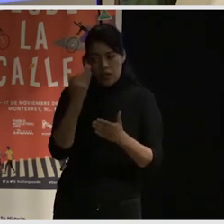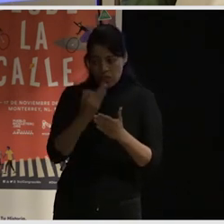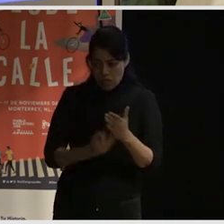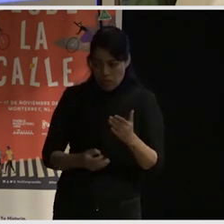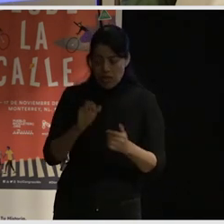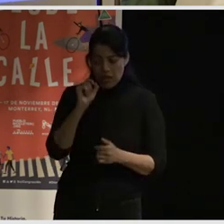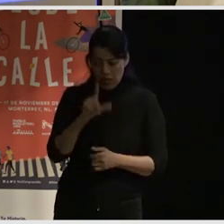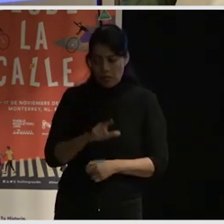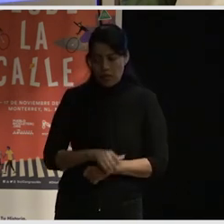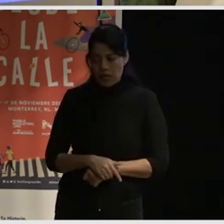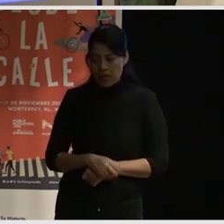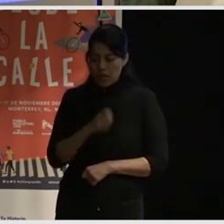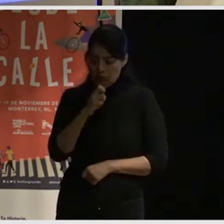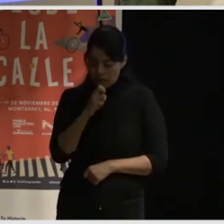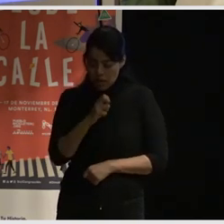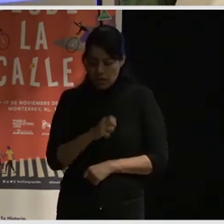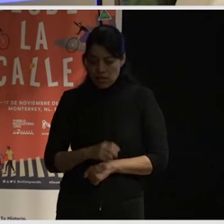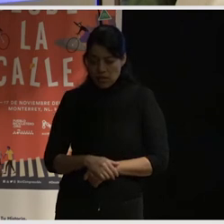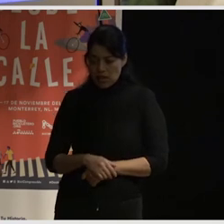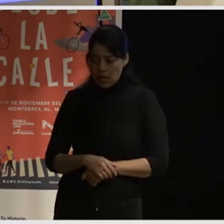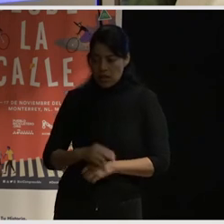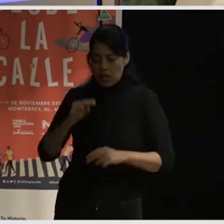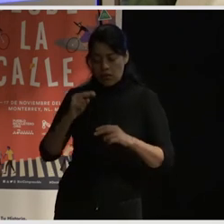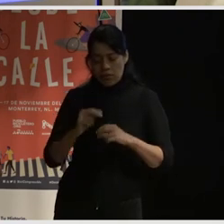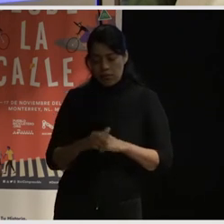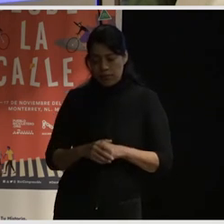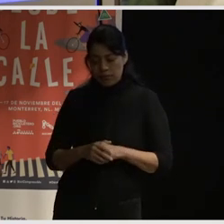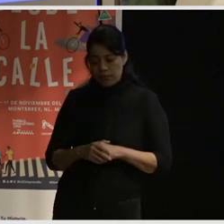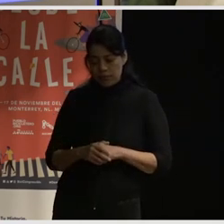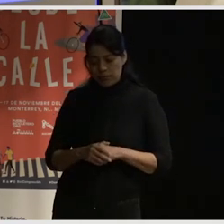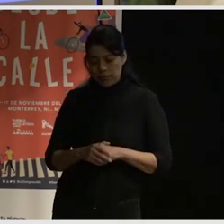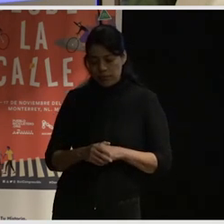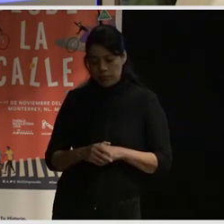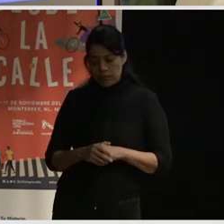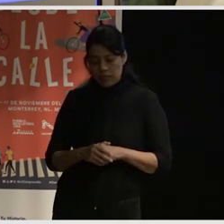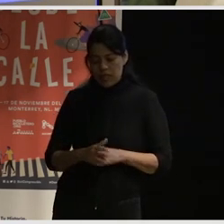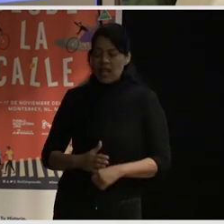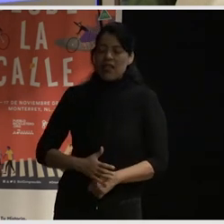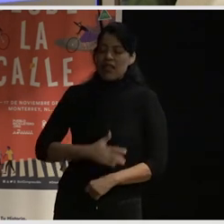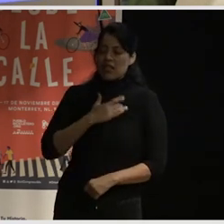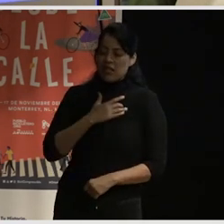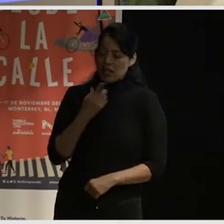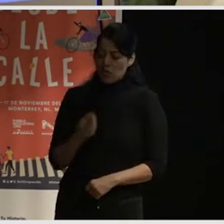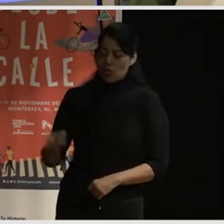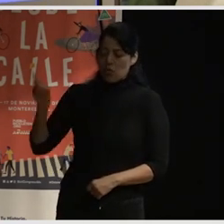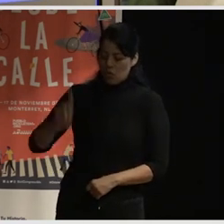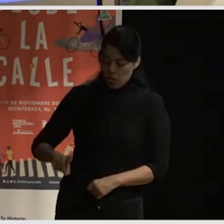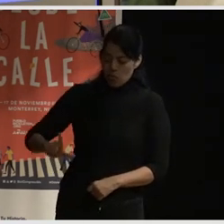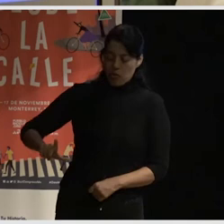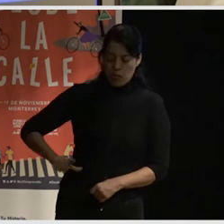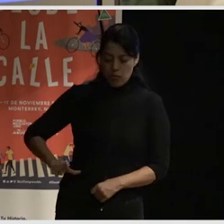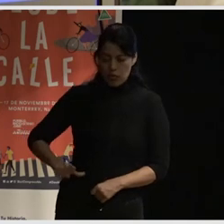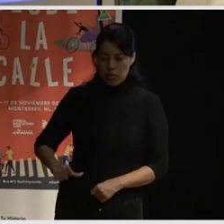también este esa parte a nivel de sentirlo como una obligación para los estados que lo